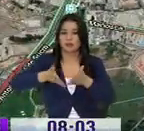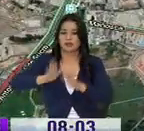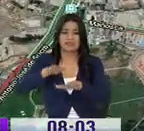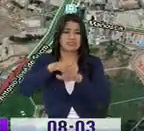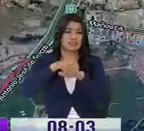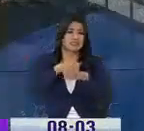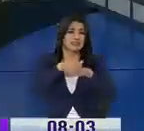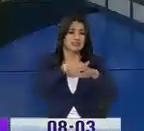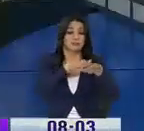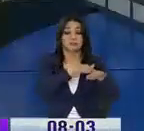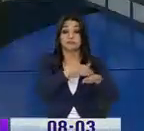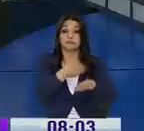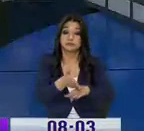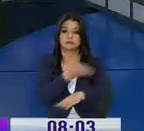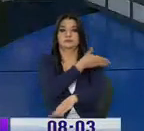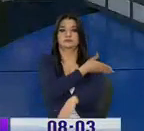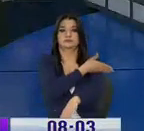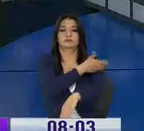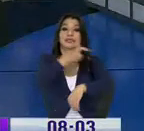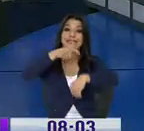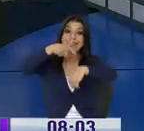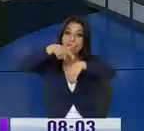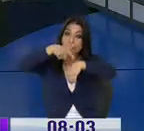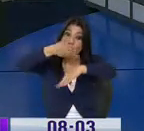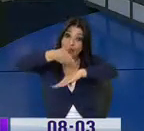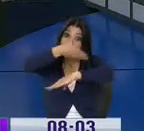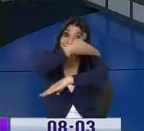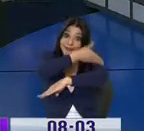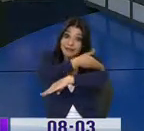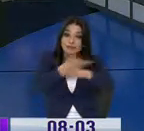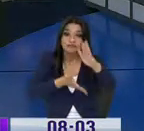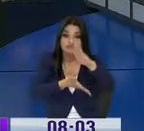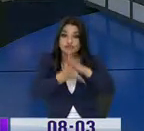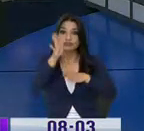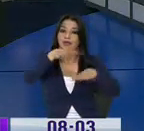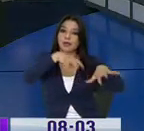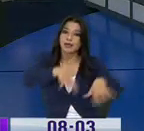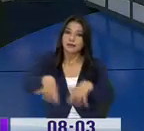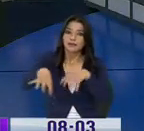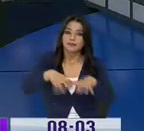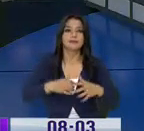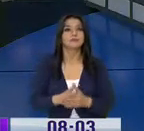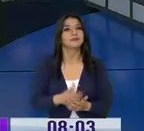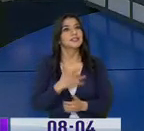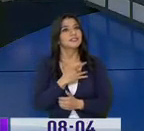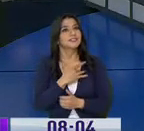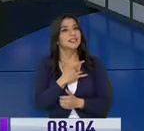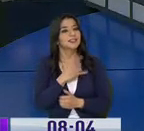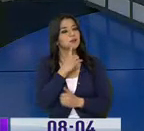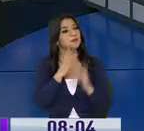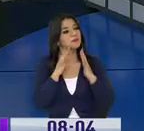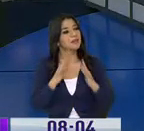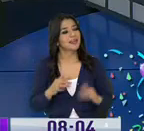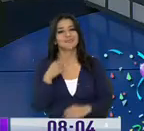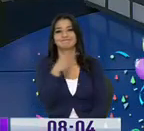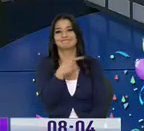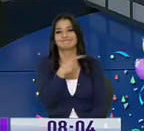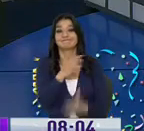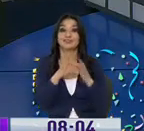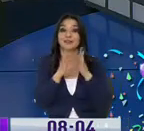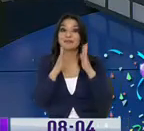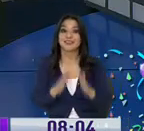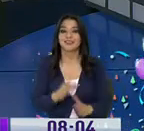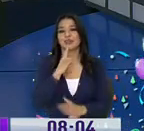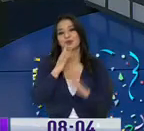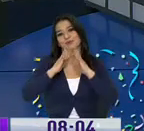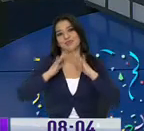la amabilidad de salir con el tiempo necesario. ¿Qué se siente cumplir años antes de Navidad? La señorita Vintimini está